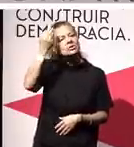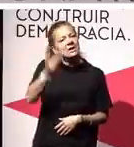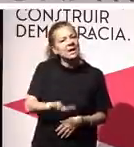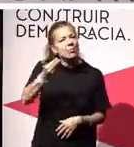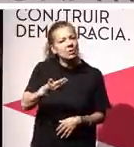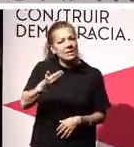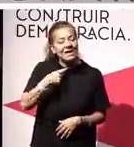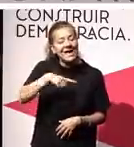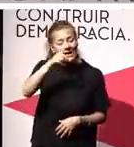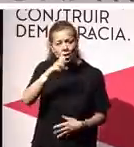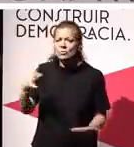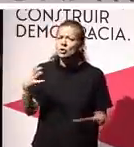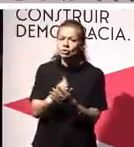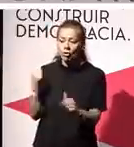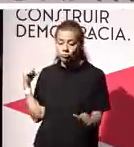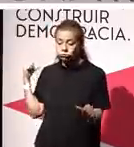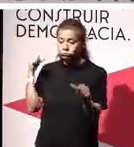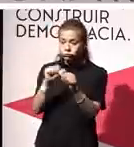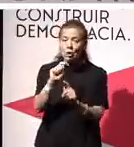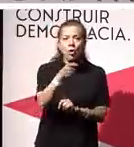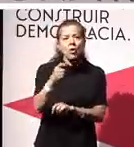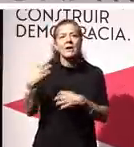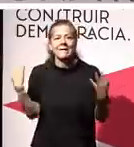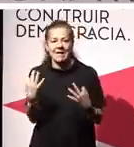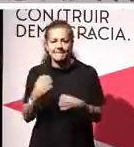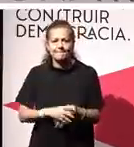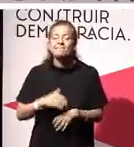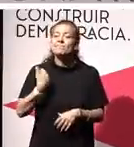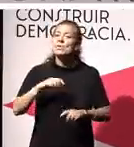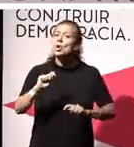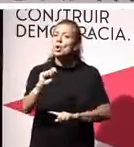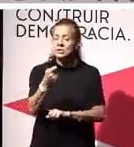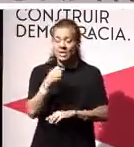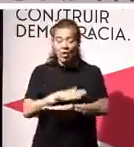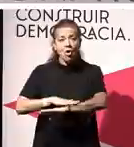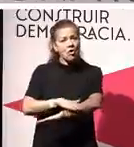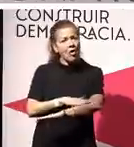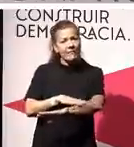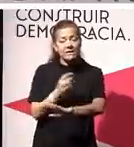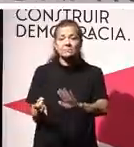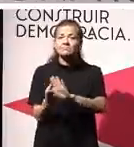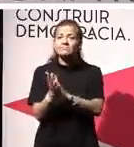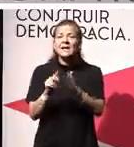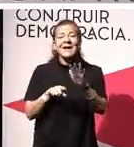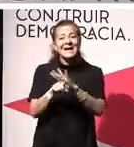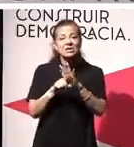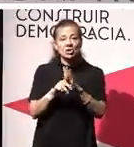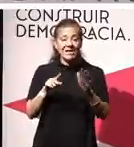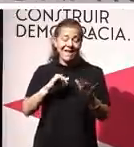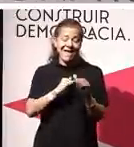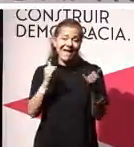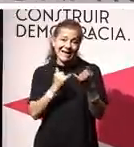tomemos conciencia de todo lo que hemos conseguido en estos 2 años. Hemos conseguido que el Gobierno haga una gestión de la crisis